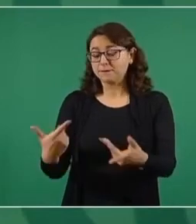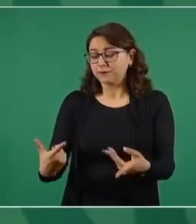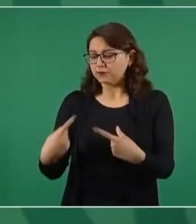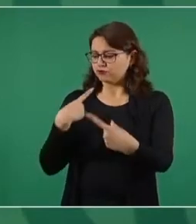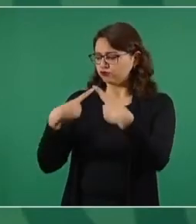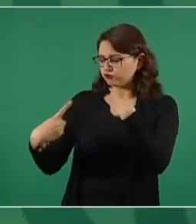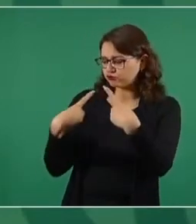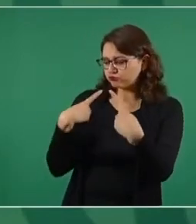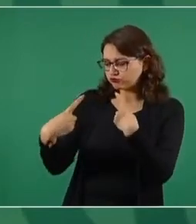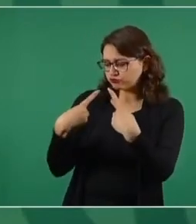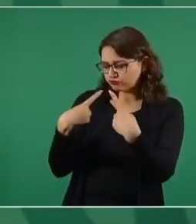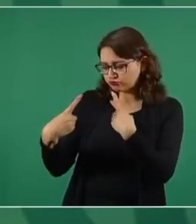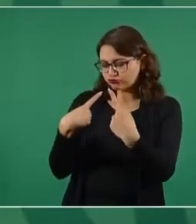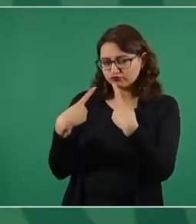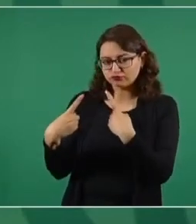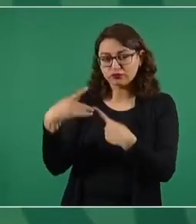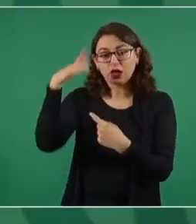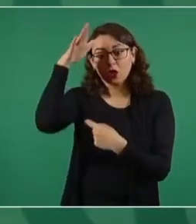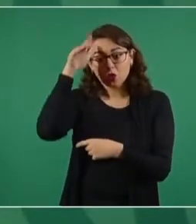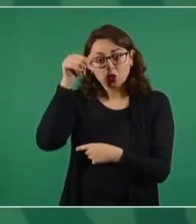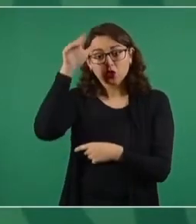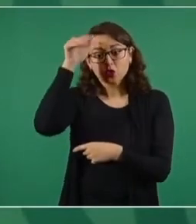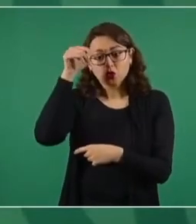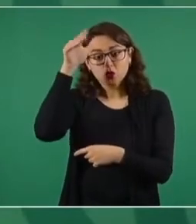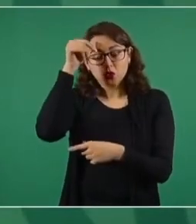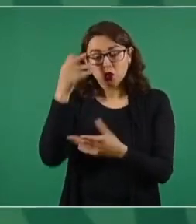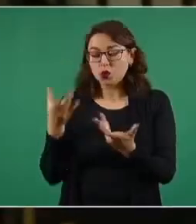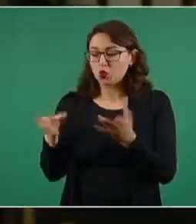es un proceso de conciliación